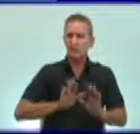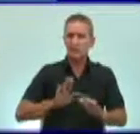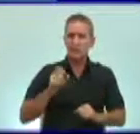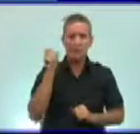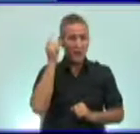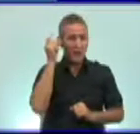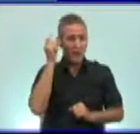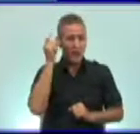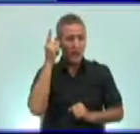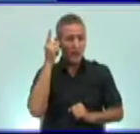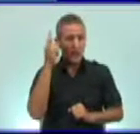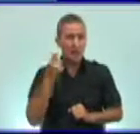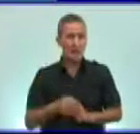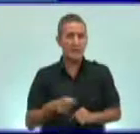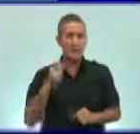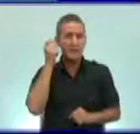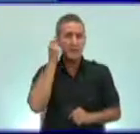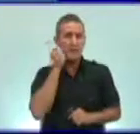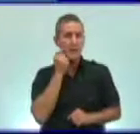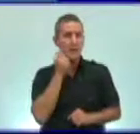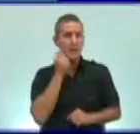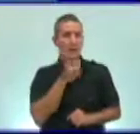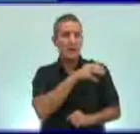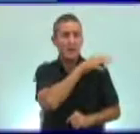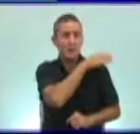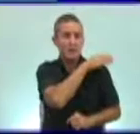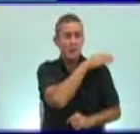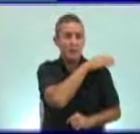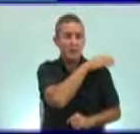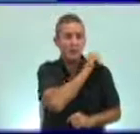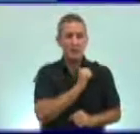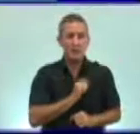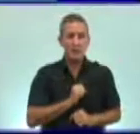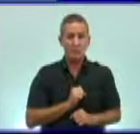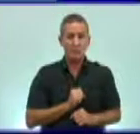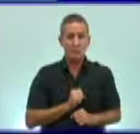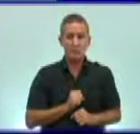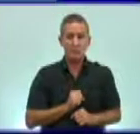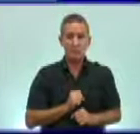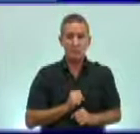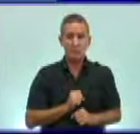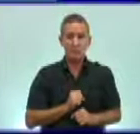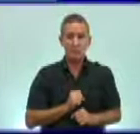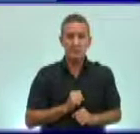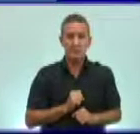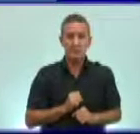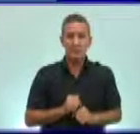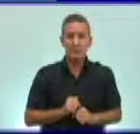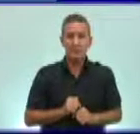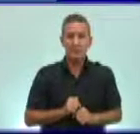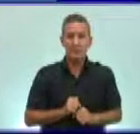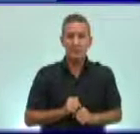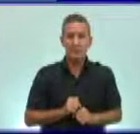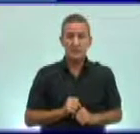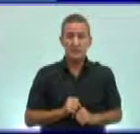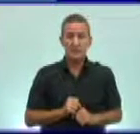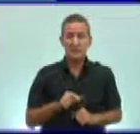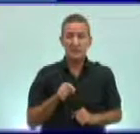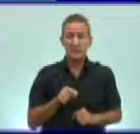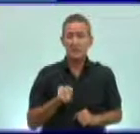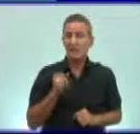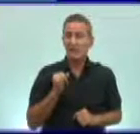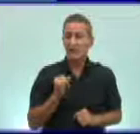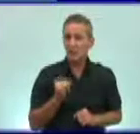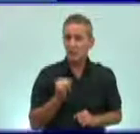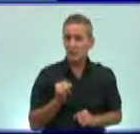libertador. Y por lo tanto toma por cierto lo que se estaba hablando en contra de Bolívar. Por lo tanto vean cómo es una información